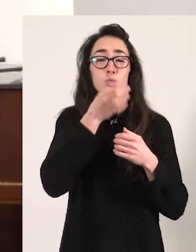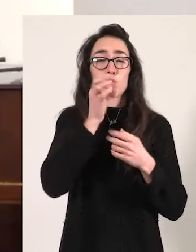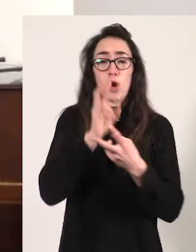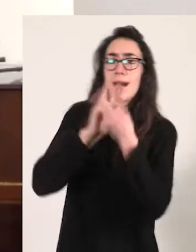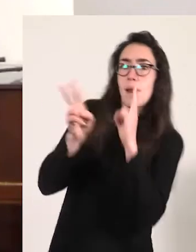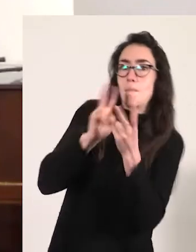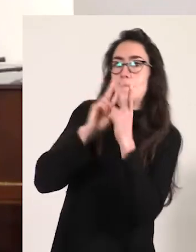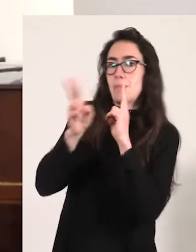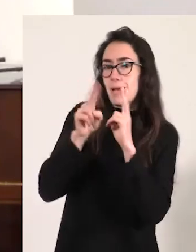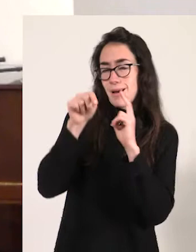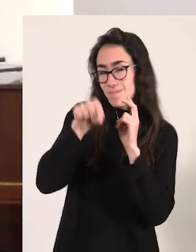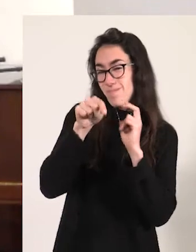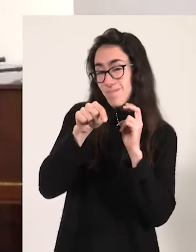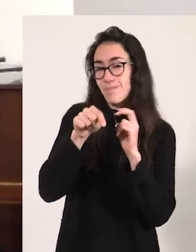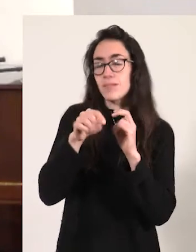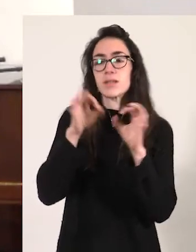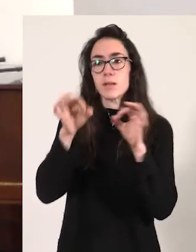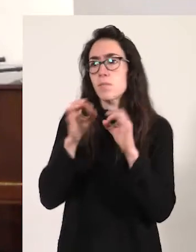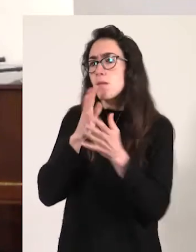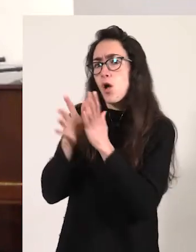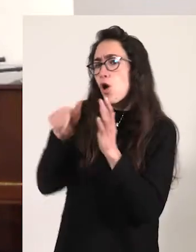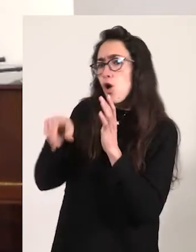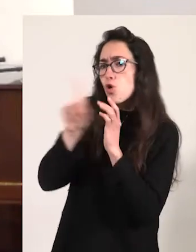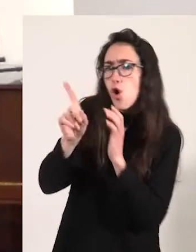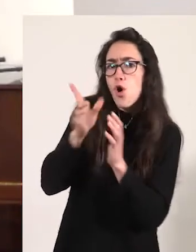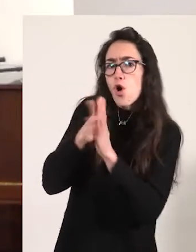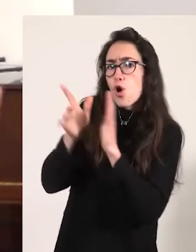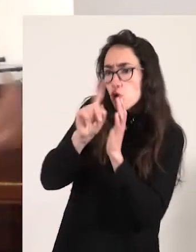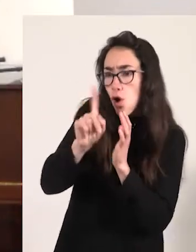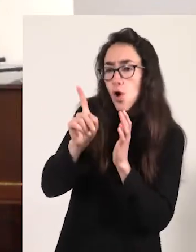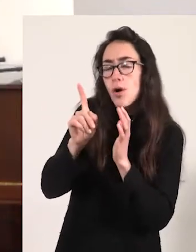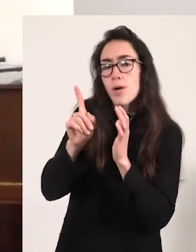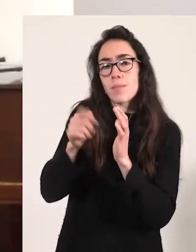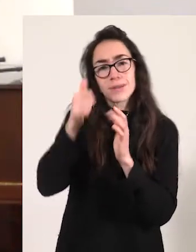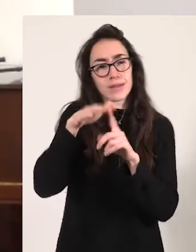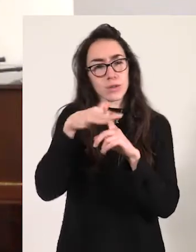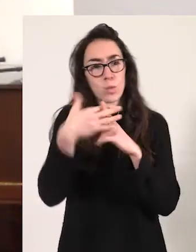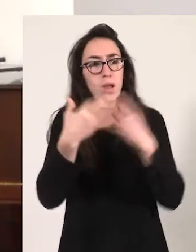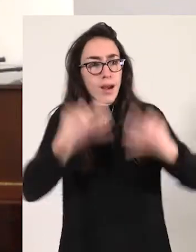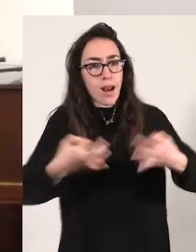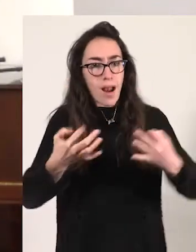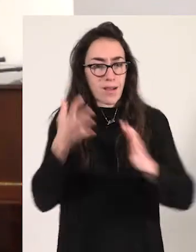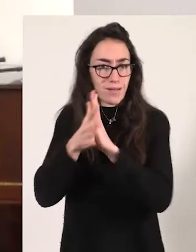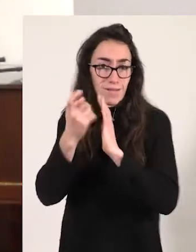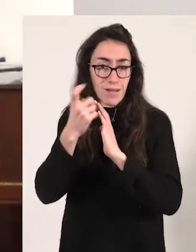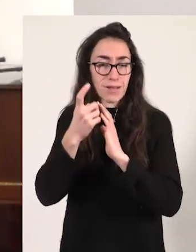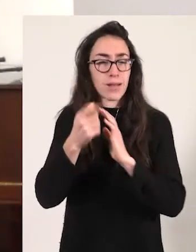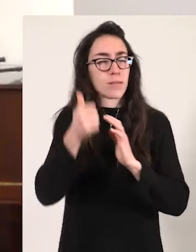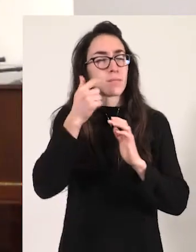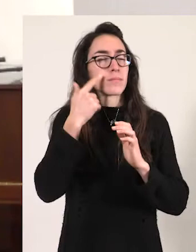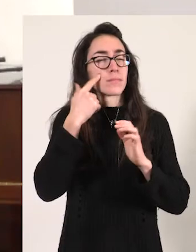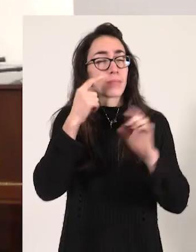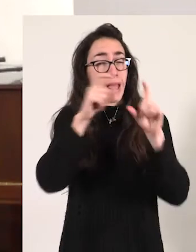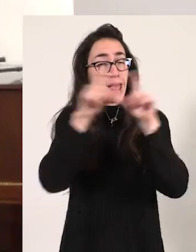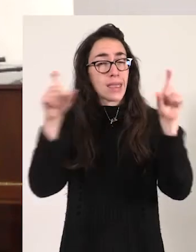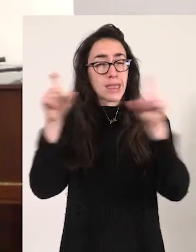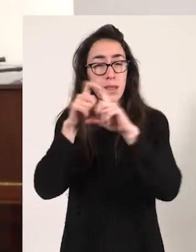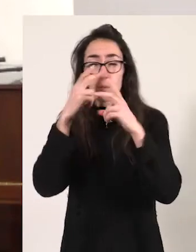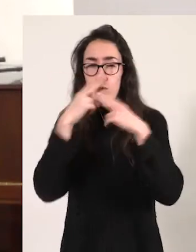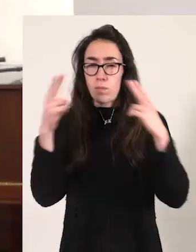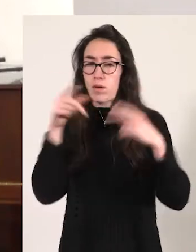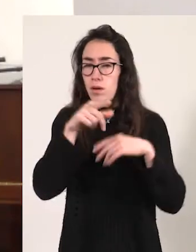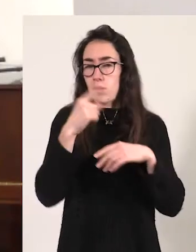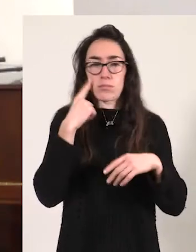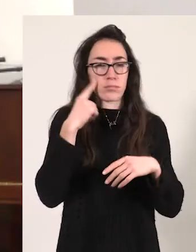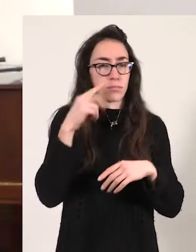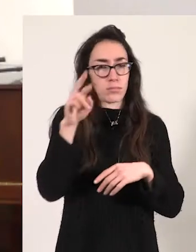réplica, o sea, por desgracia nos pasamos más tiempo diciendo que no pasa que lo que pasa, pero sí que es importante, especialmente en el caso de los medios públicos,